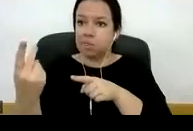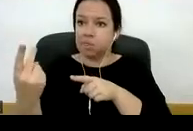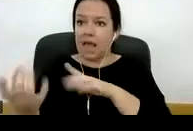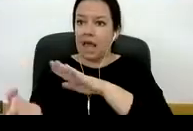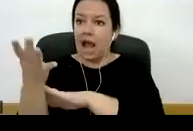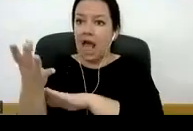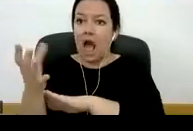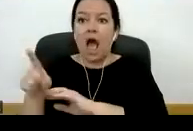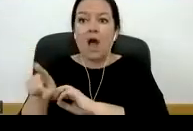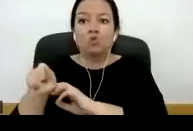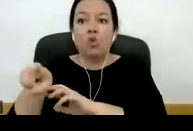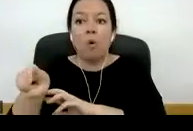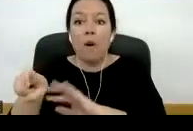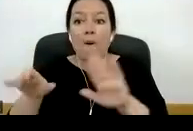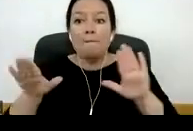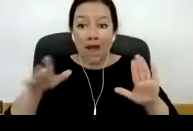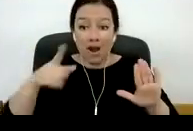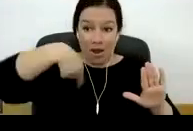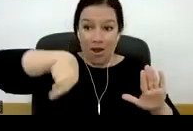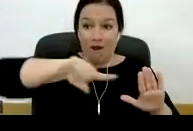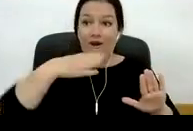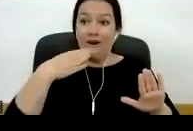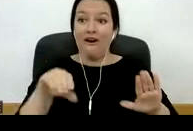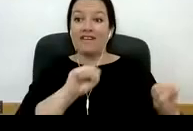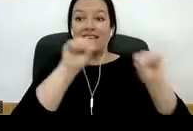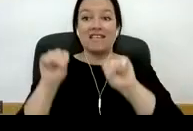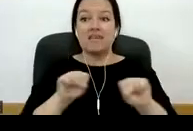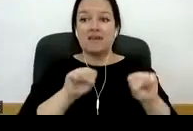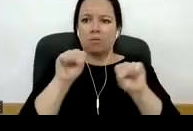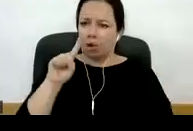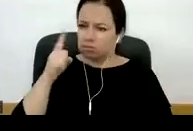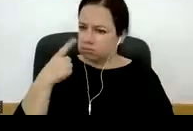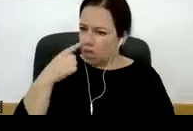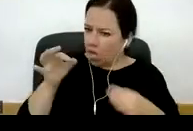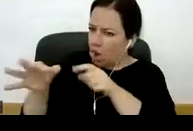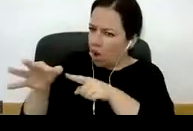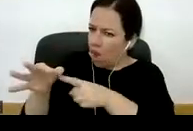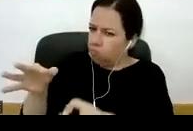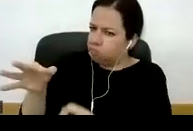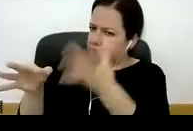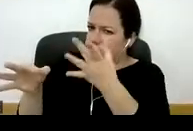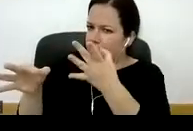pero afortunadamente nuestra inmunidad detecta que esa célula está alterada y la elimina, desarrolla mecanismos para